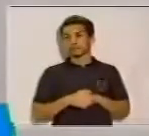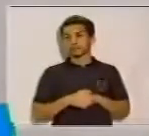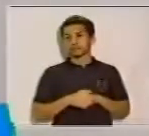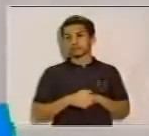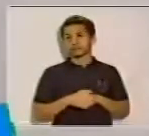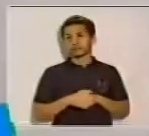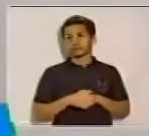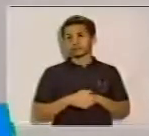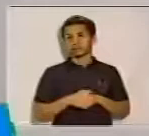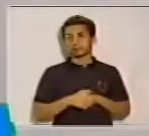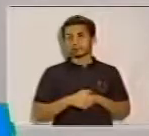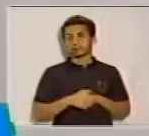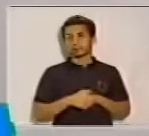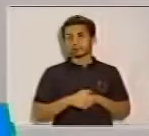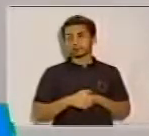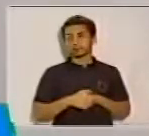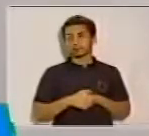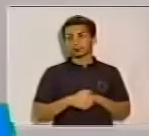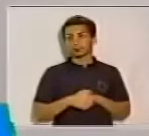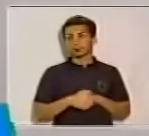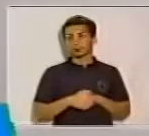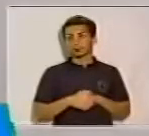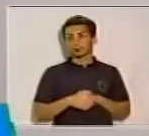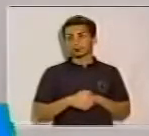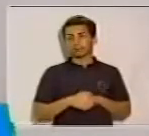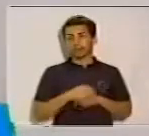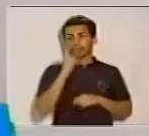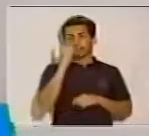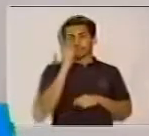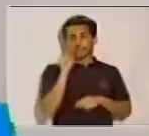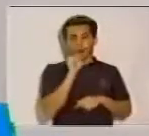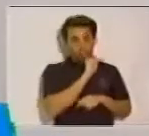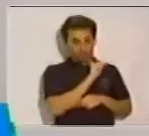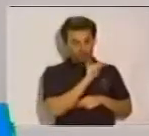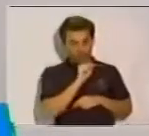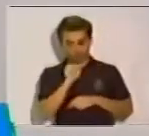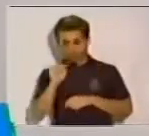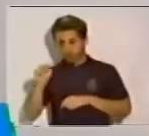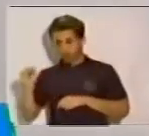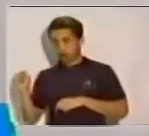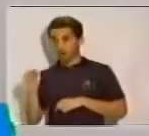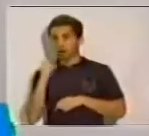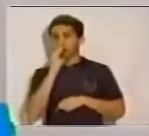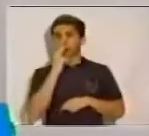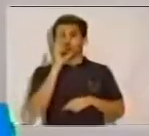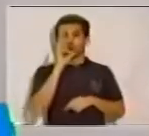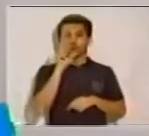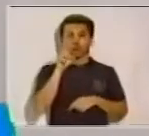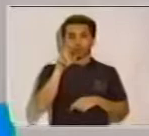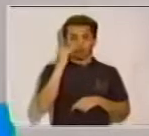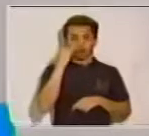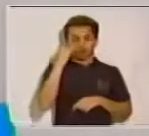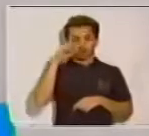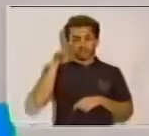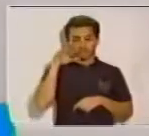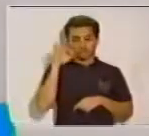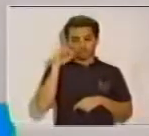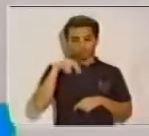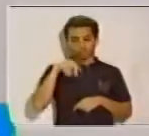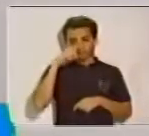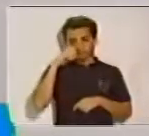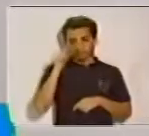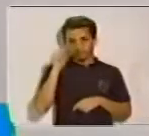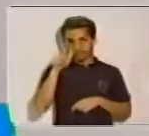La primera es una línea horizontal que atraviese cabal el diámetro de esa circunferencia.